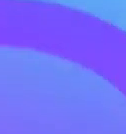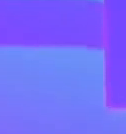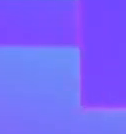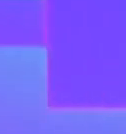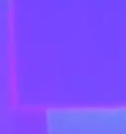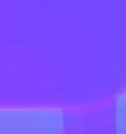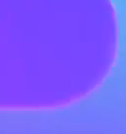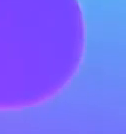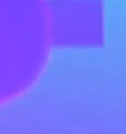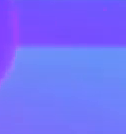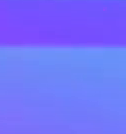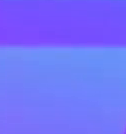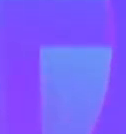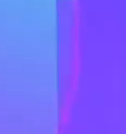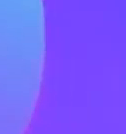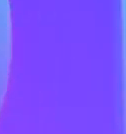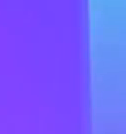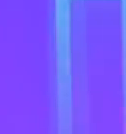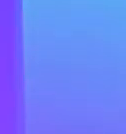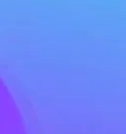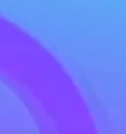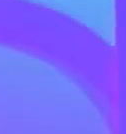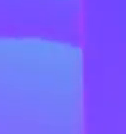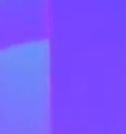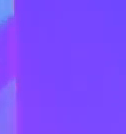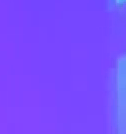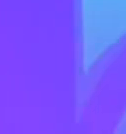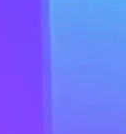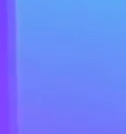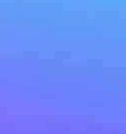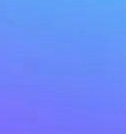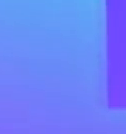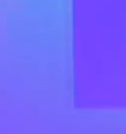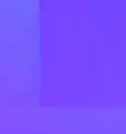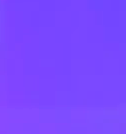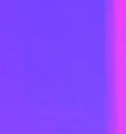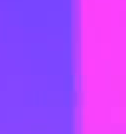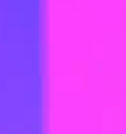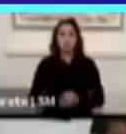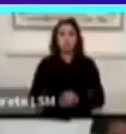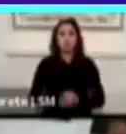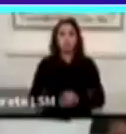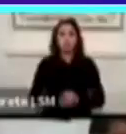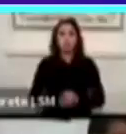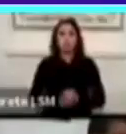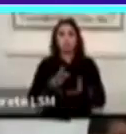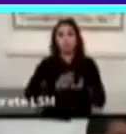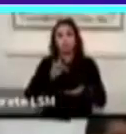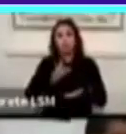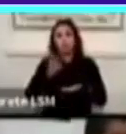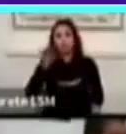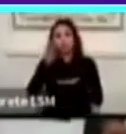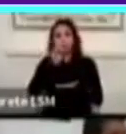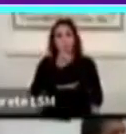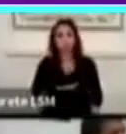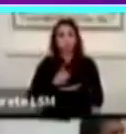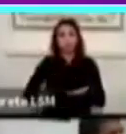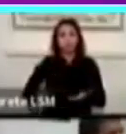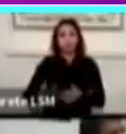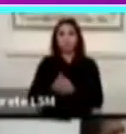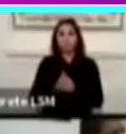Así fue captado un diputado en plena sesión. Cheque. Presidenta, el